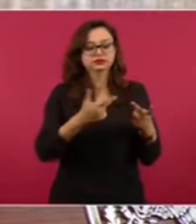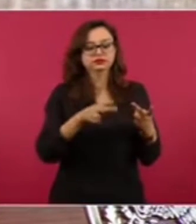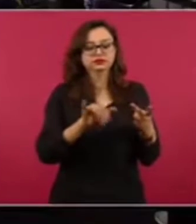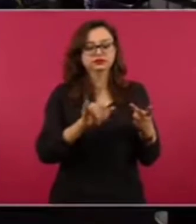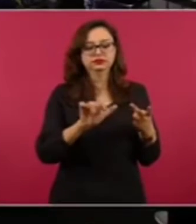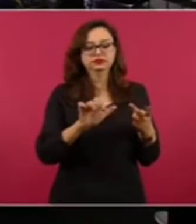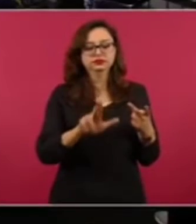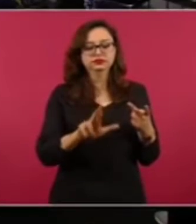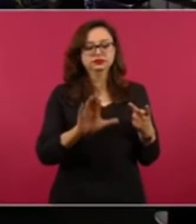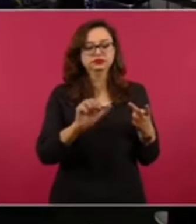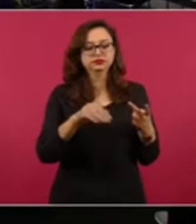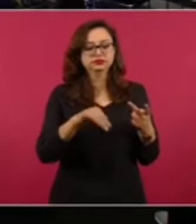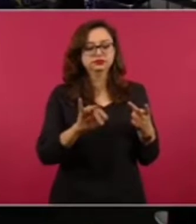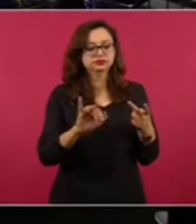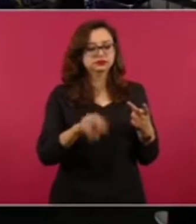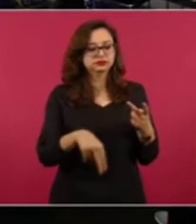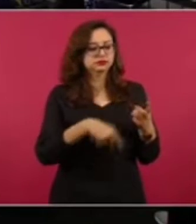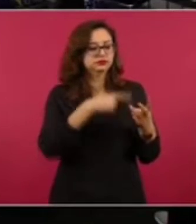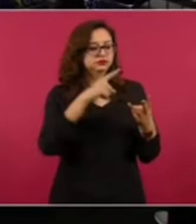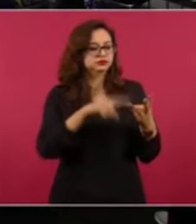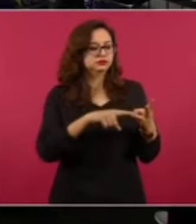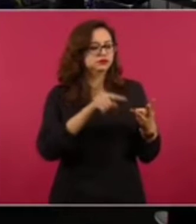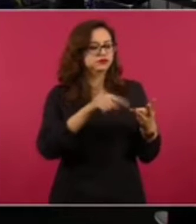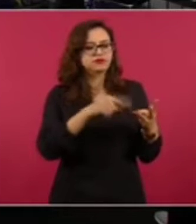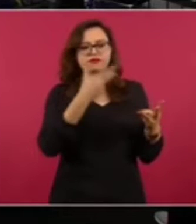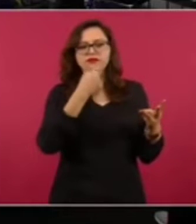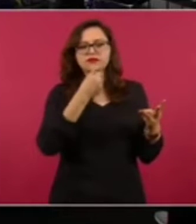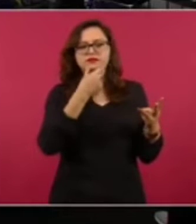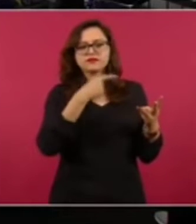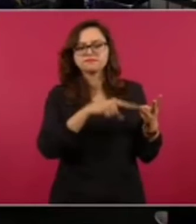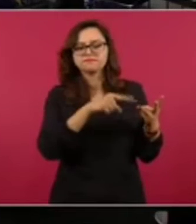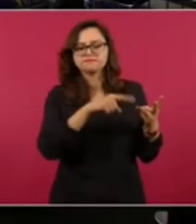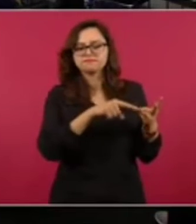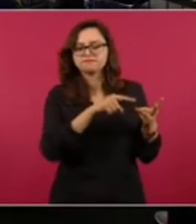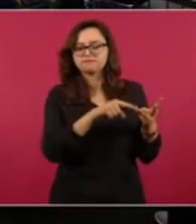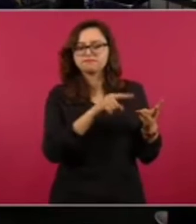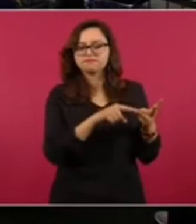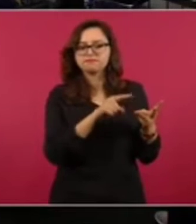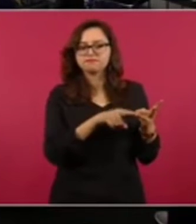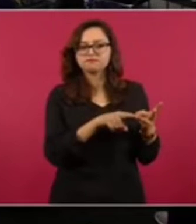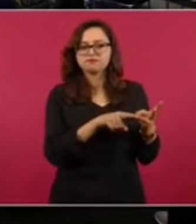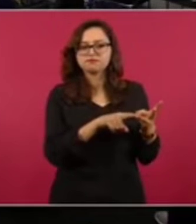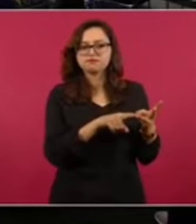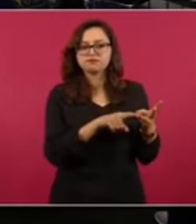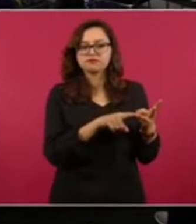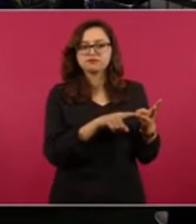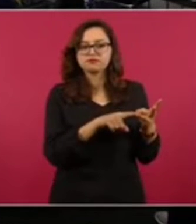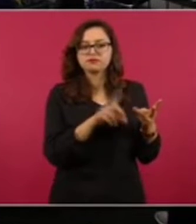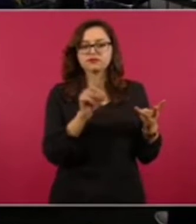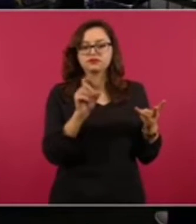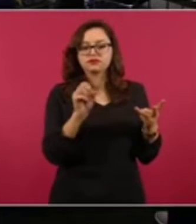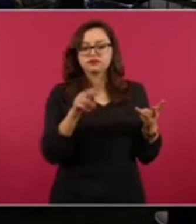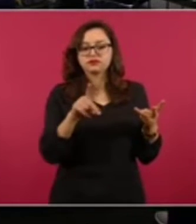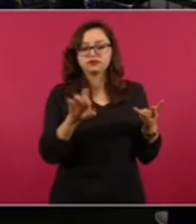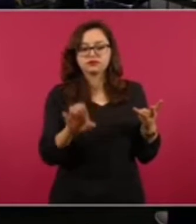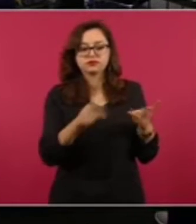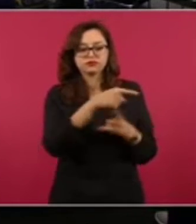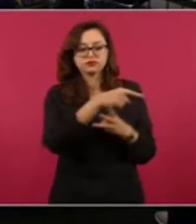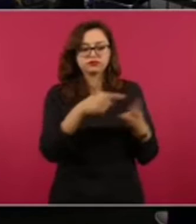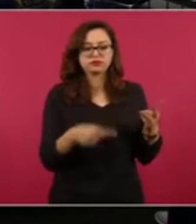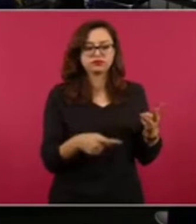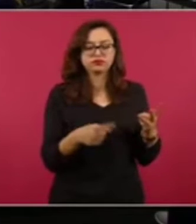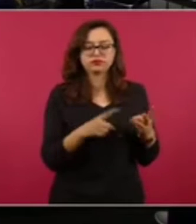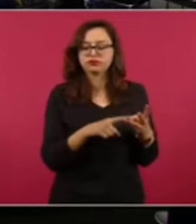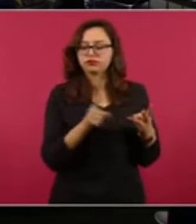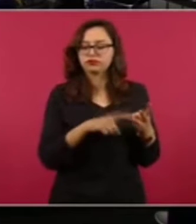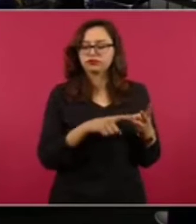que mencionaste ahora, salinista, que no, ¿dónde? Que es, no,